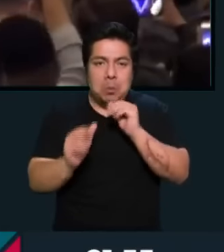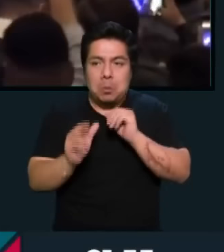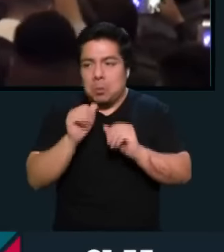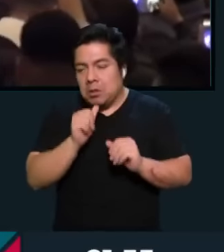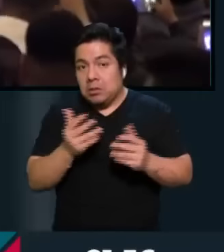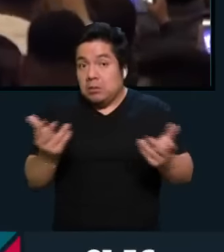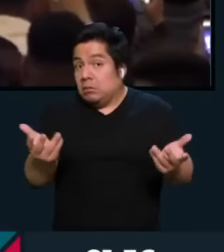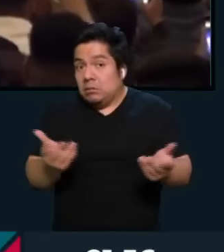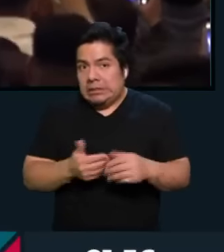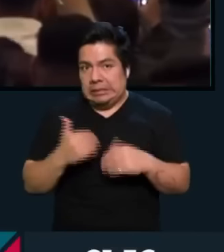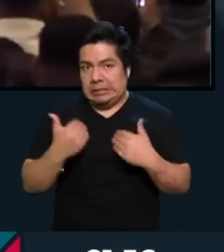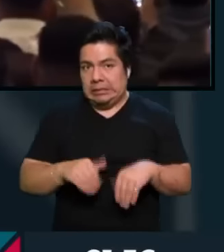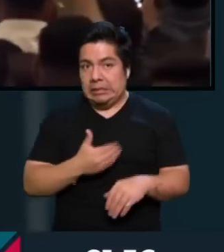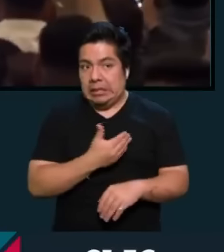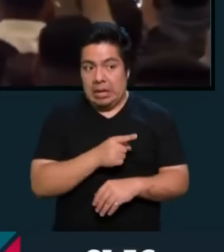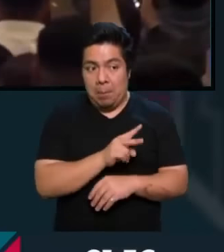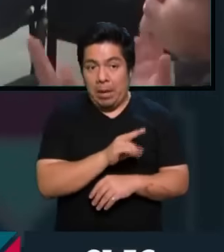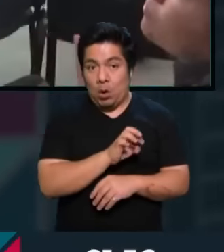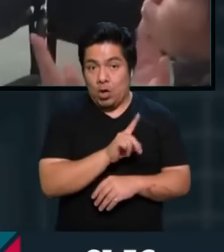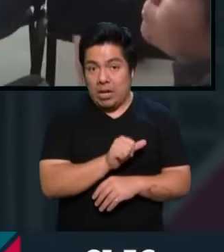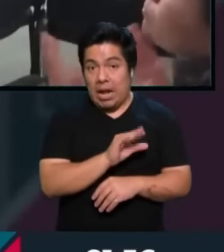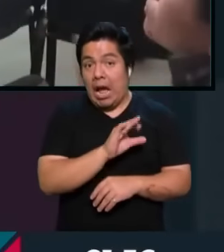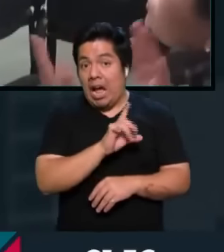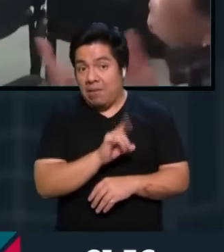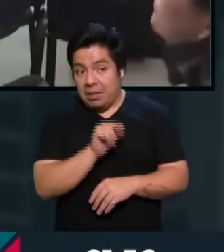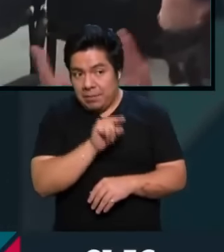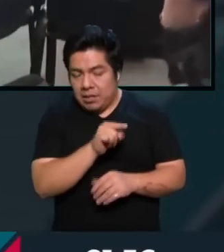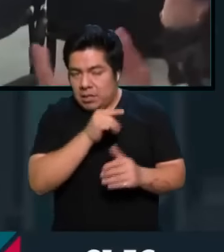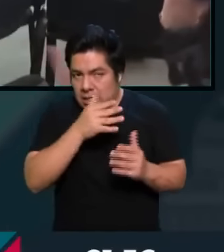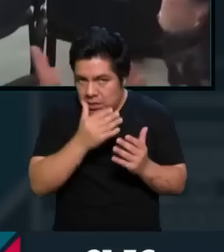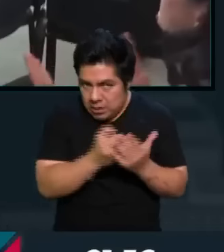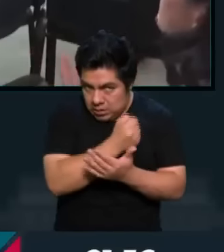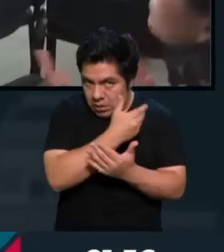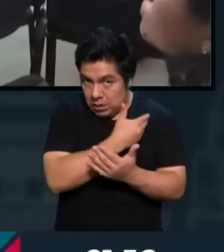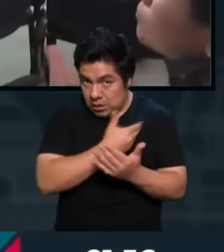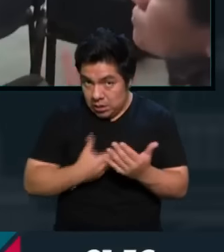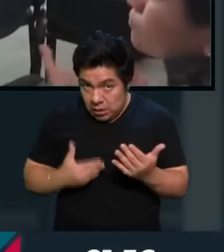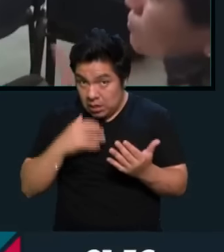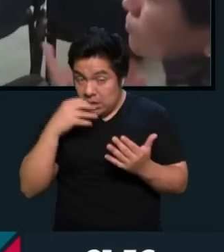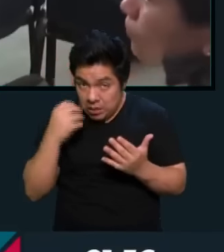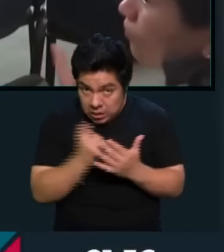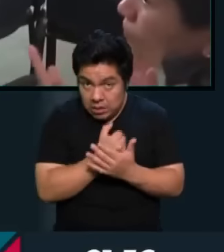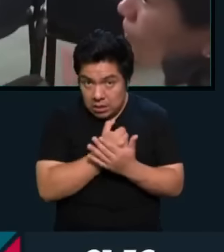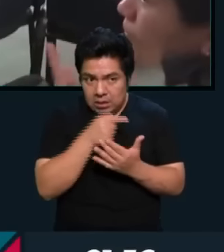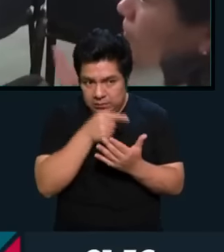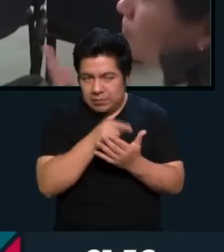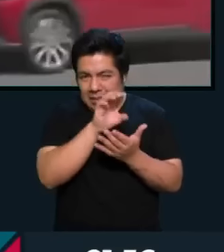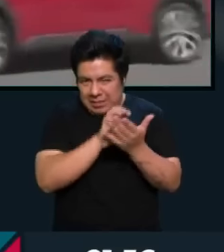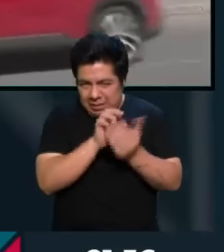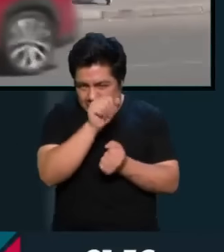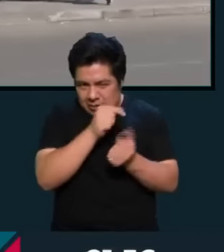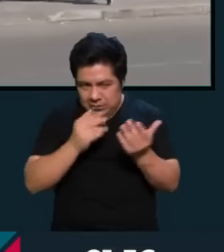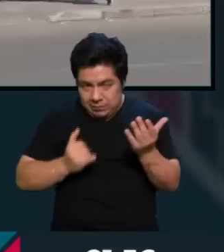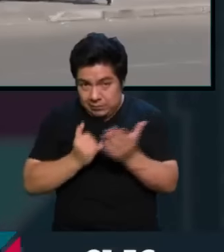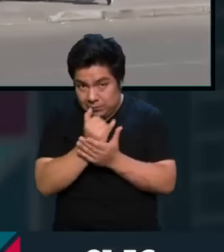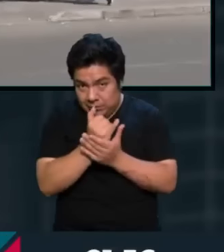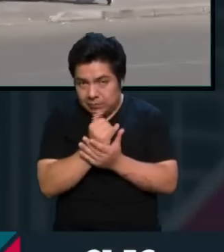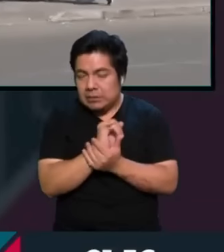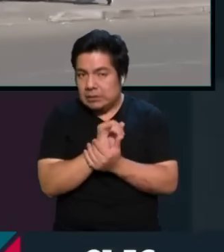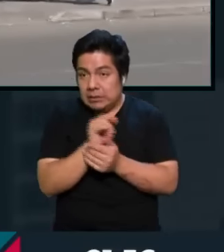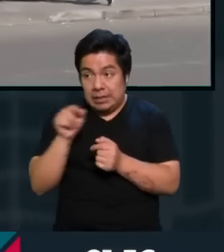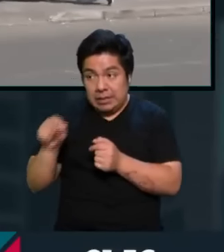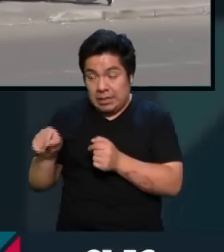no la tiene nada fácil ni Verónica bat pero si logra colarse la presidencia como el mandato constitucional lo establece Sí estaría en